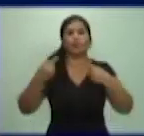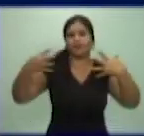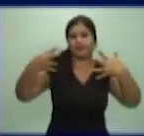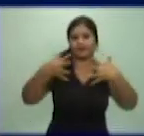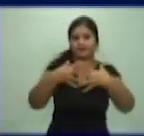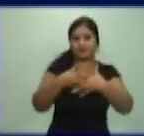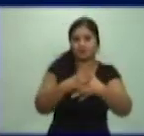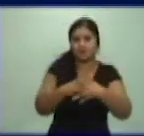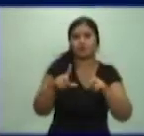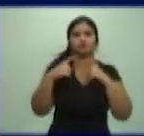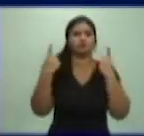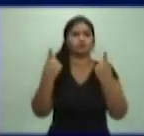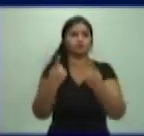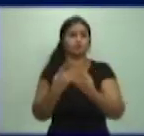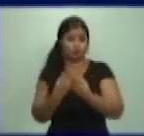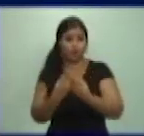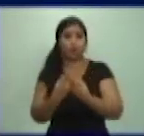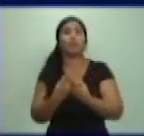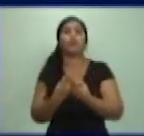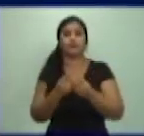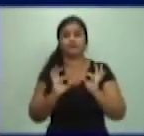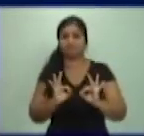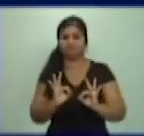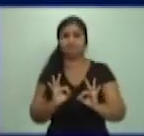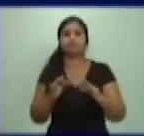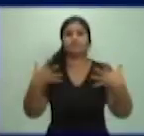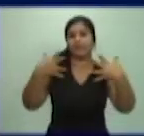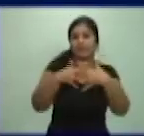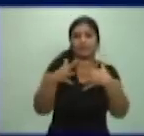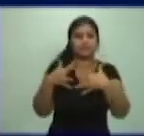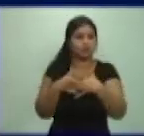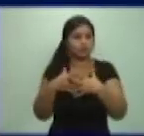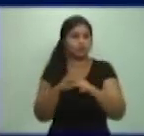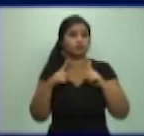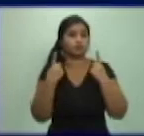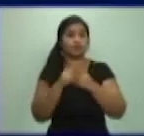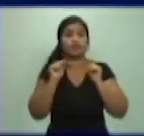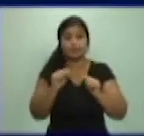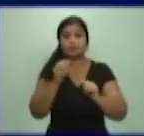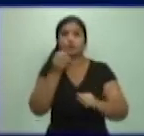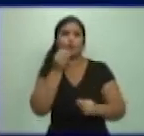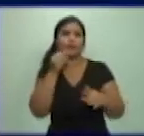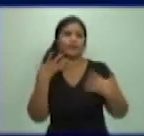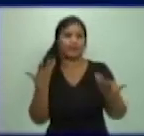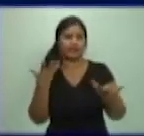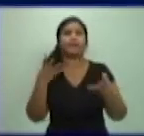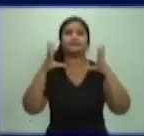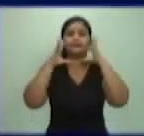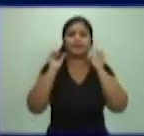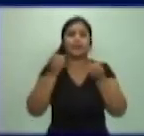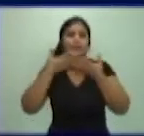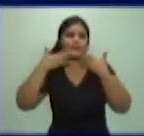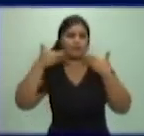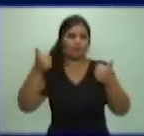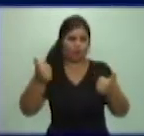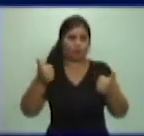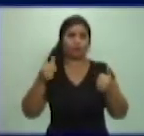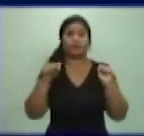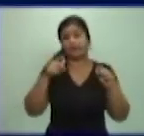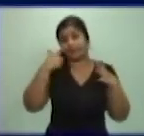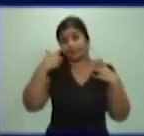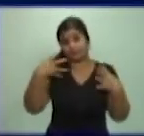coherencia, el énfasis, y eso por supuesto ayuda a leer, a comprender el texto. Incluso la coherencia es una de sus